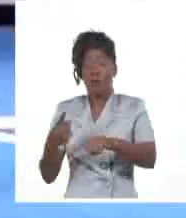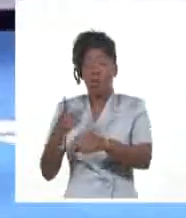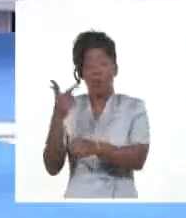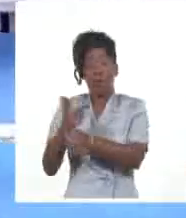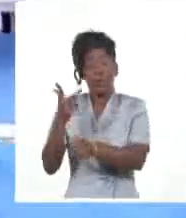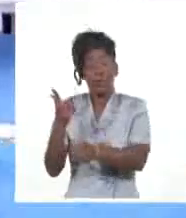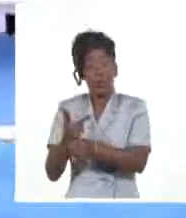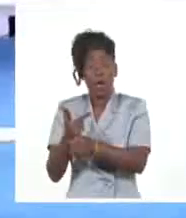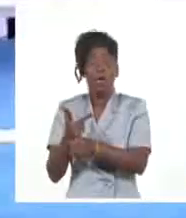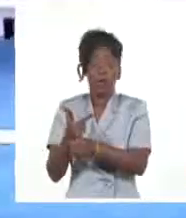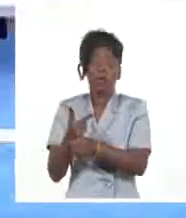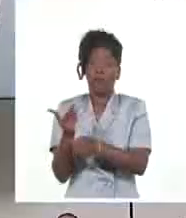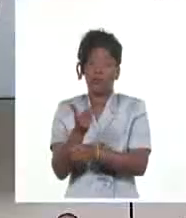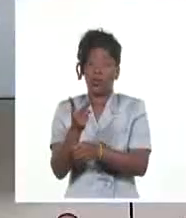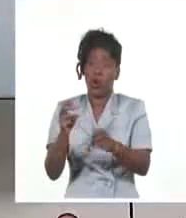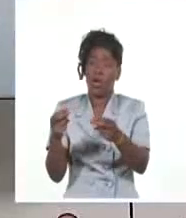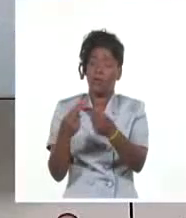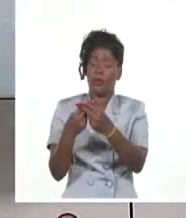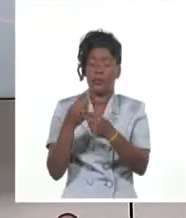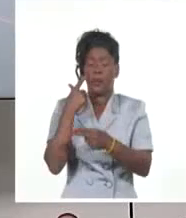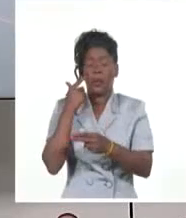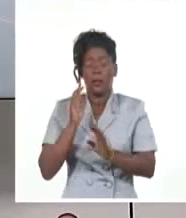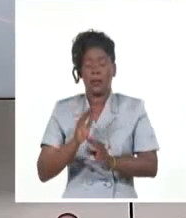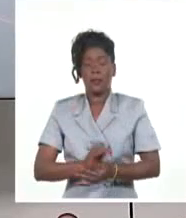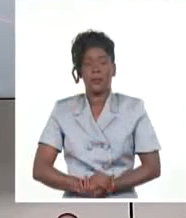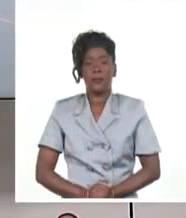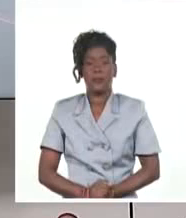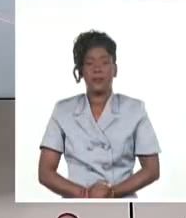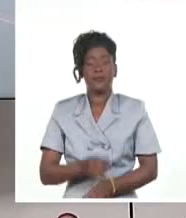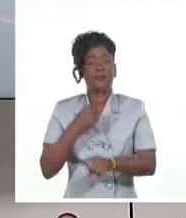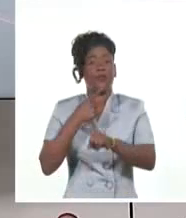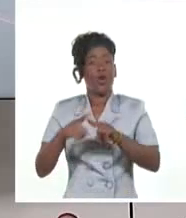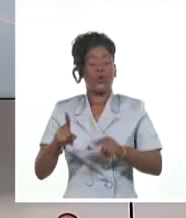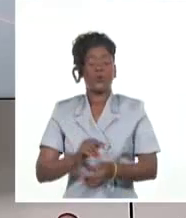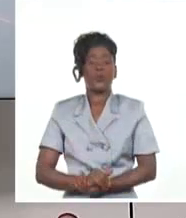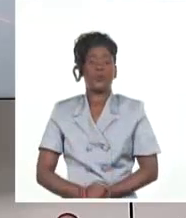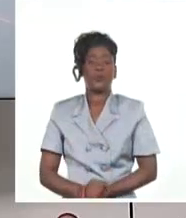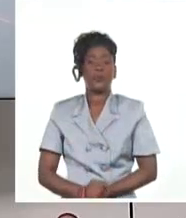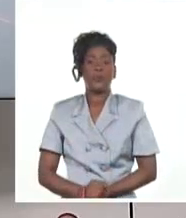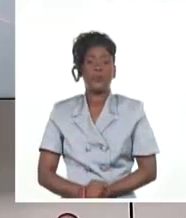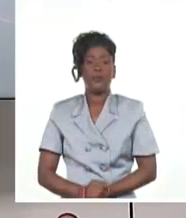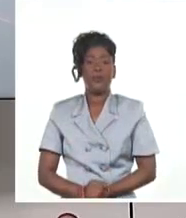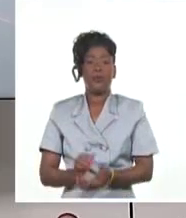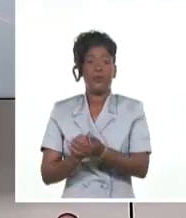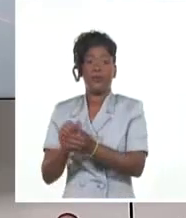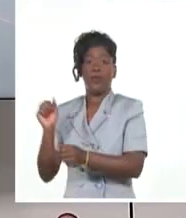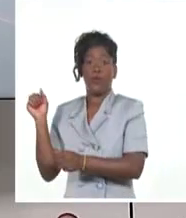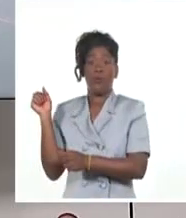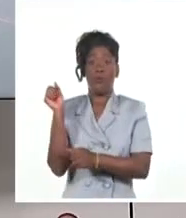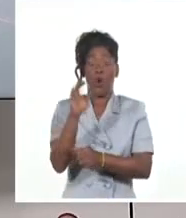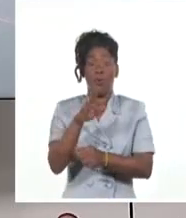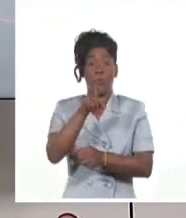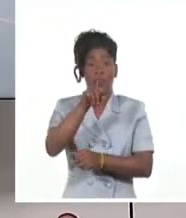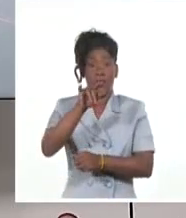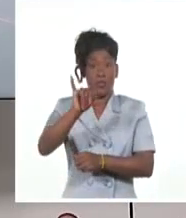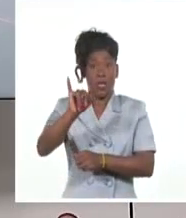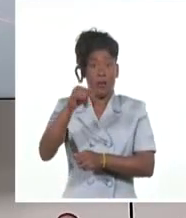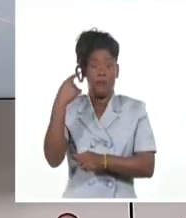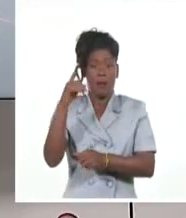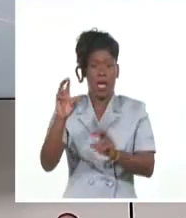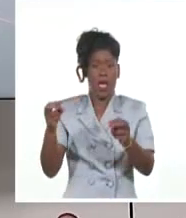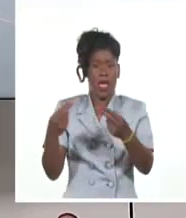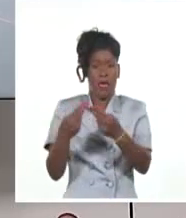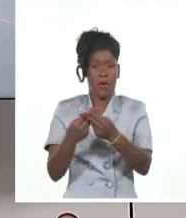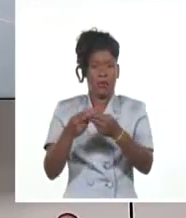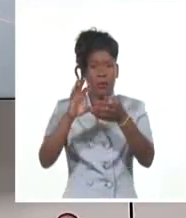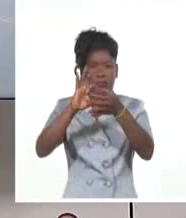Josué López. Y el lanzador Alain Román encabeza el equipo cubano de 16 atletas que asistirá al Campeonato Panamericano